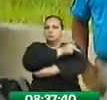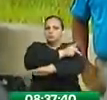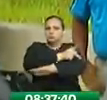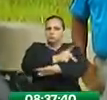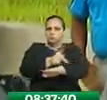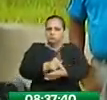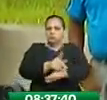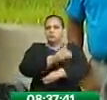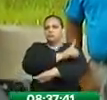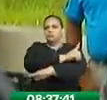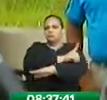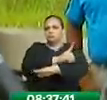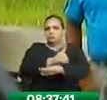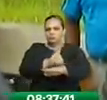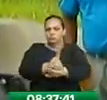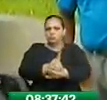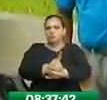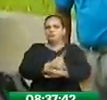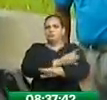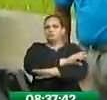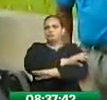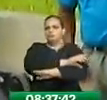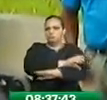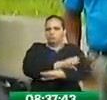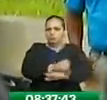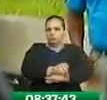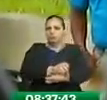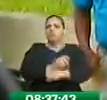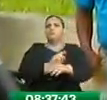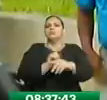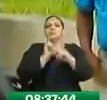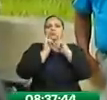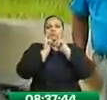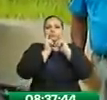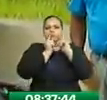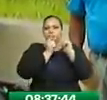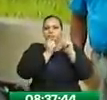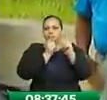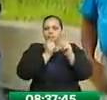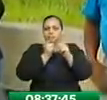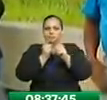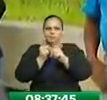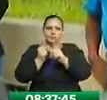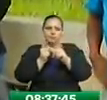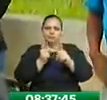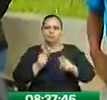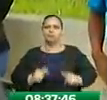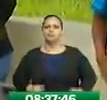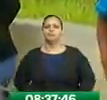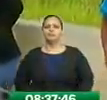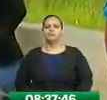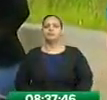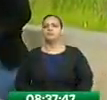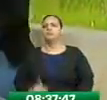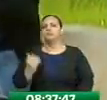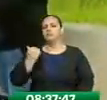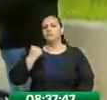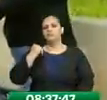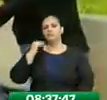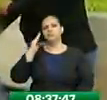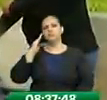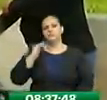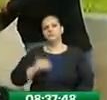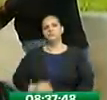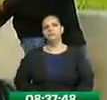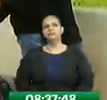vía Daule y otras más alternas también dentro de la ciudad. Se encuentran fijos está todavía